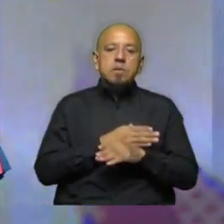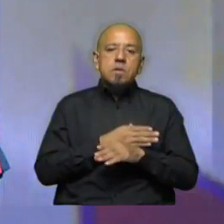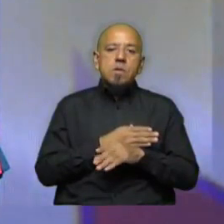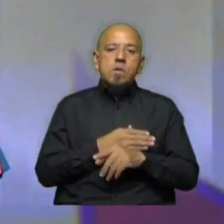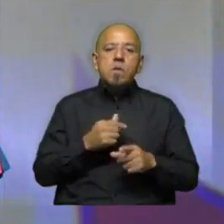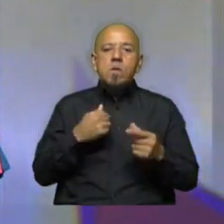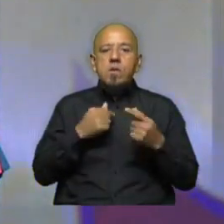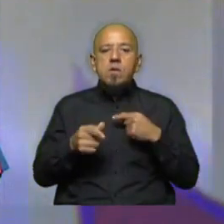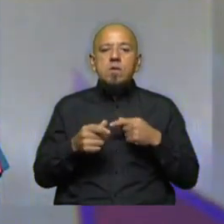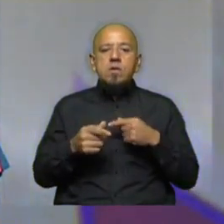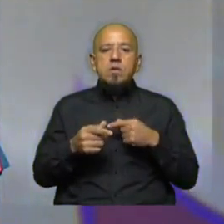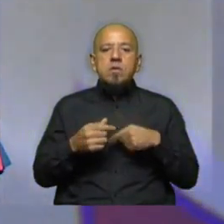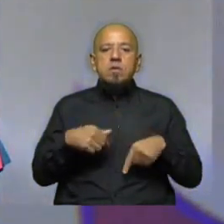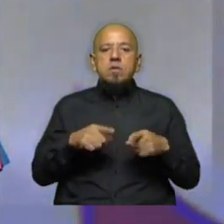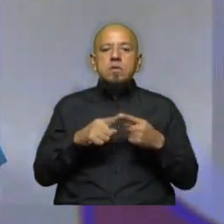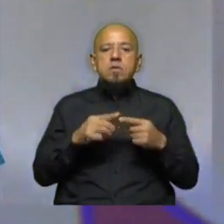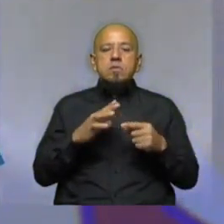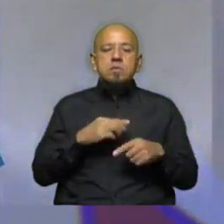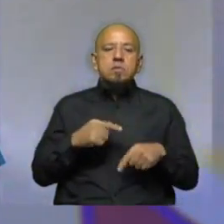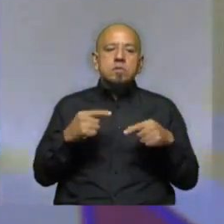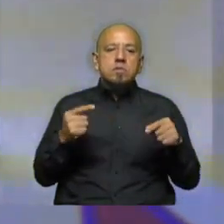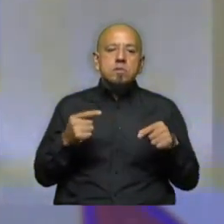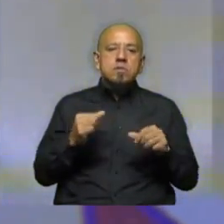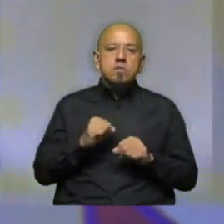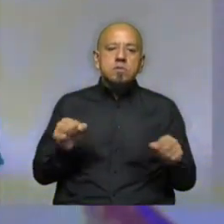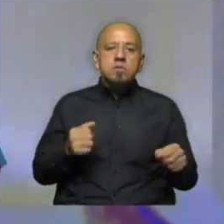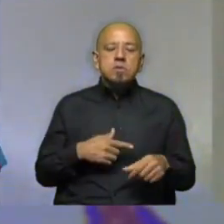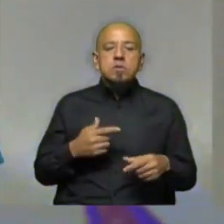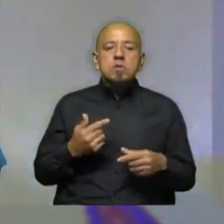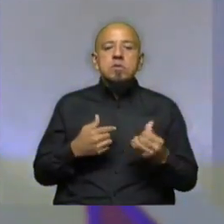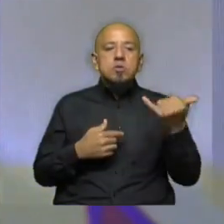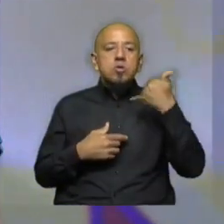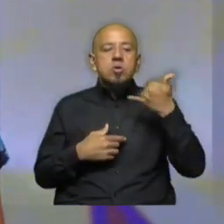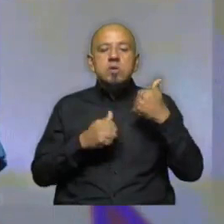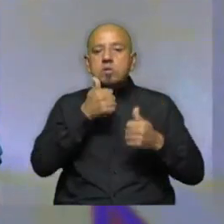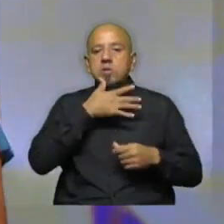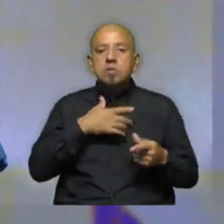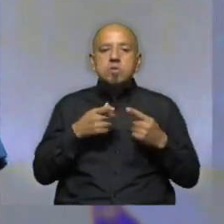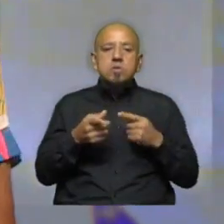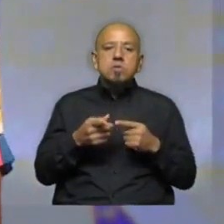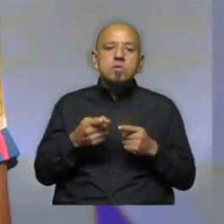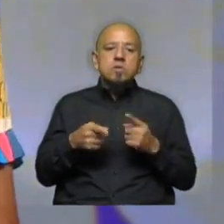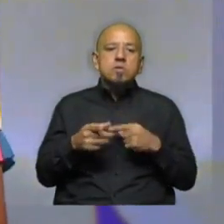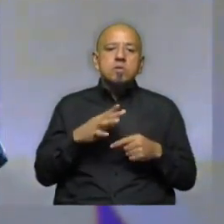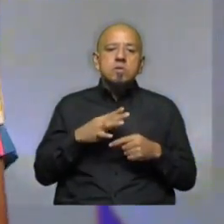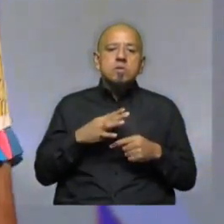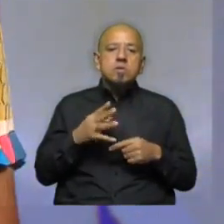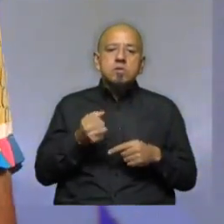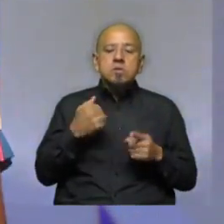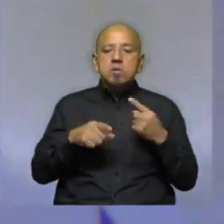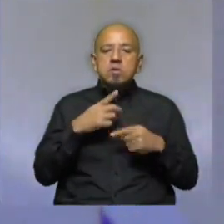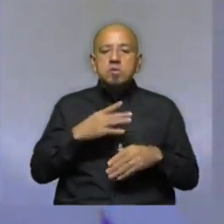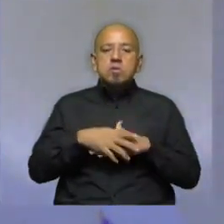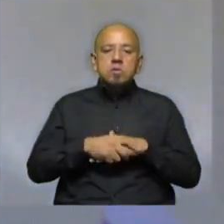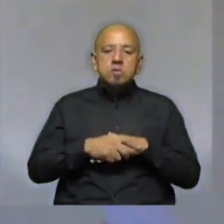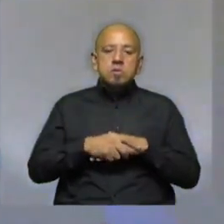conseguir de una forma más proactiva espacios para poder contar las historias que quiere contar. Y ahí en ese encontrarse con amigos y buscar una radio, un